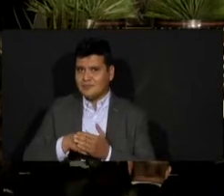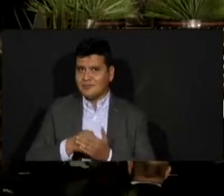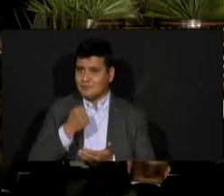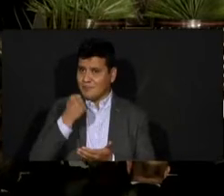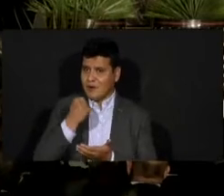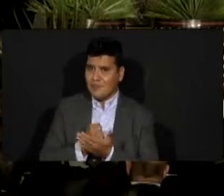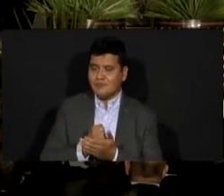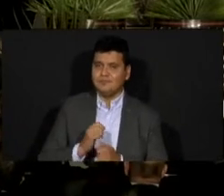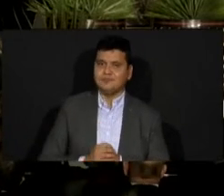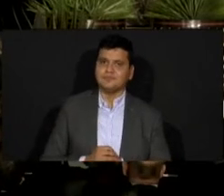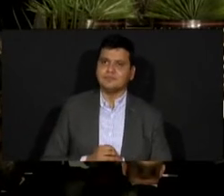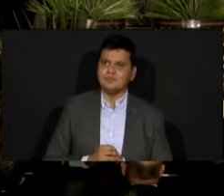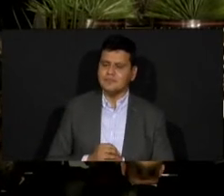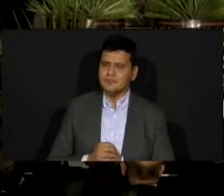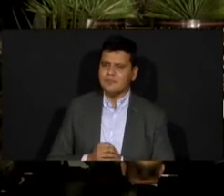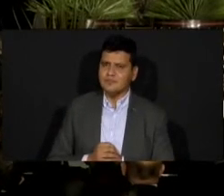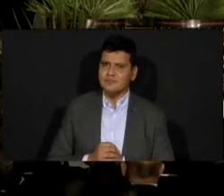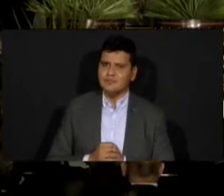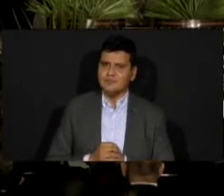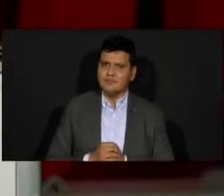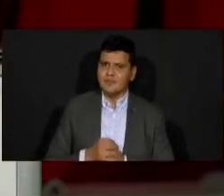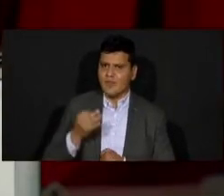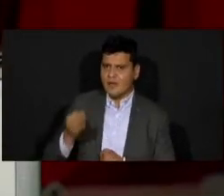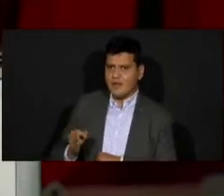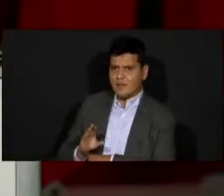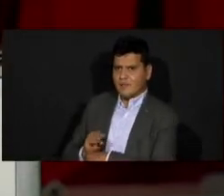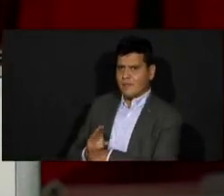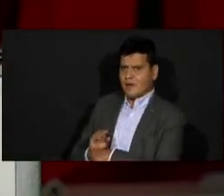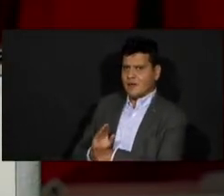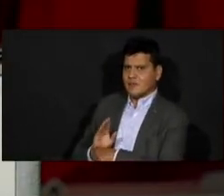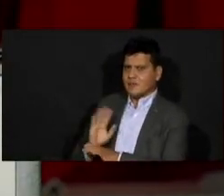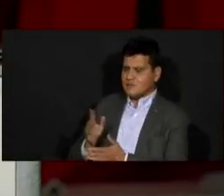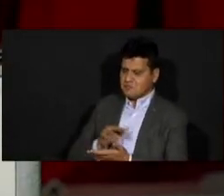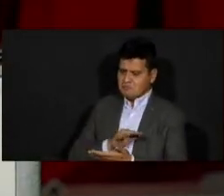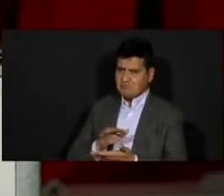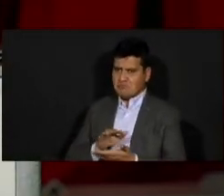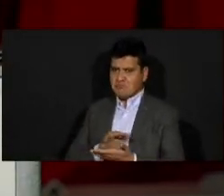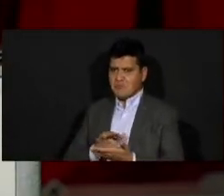Con su permiso, diputado presidente, decreto número